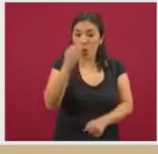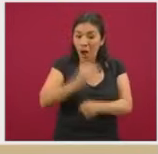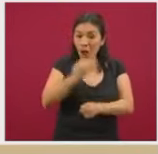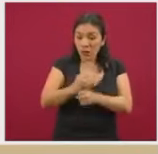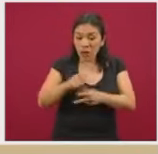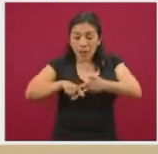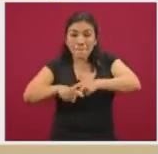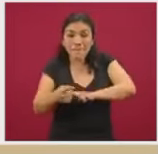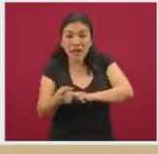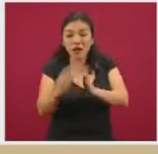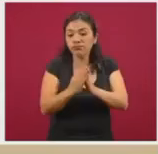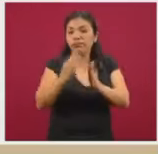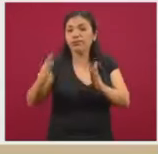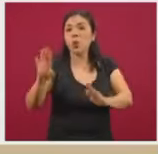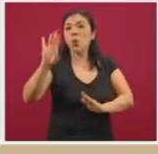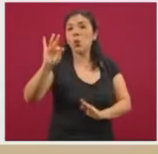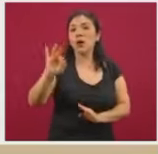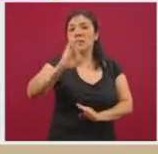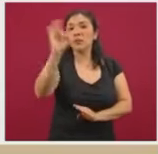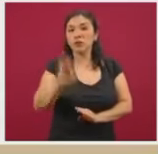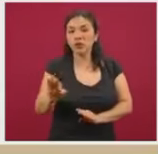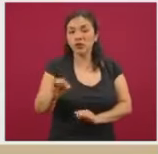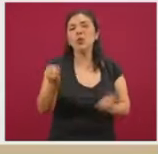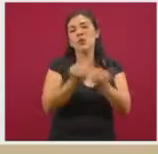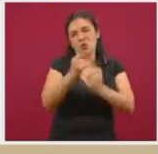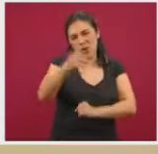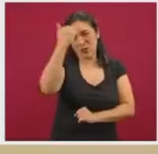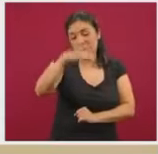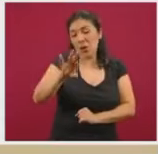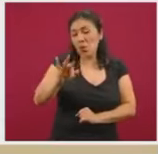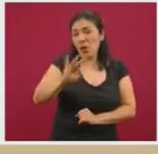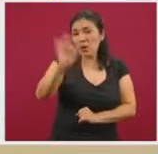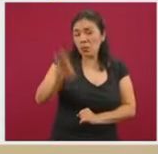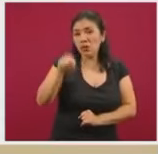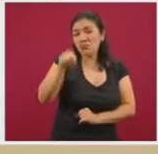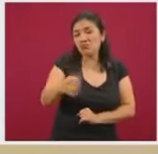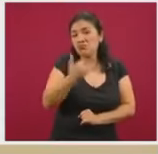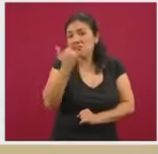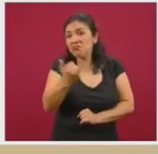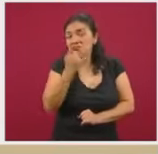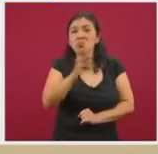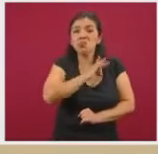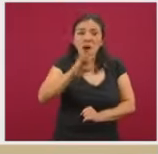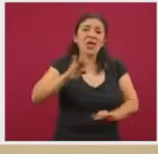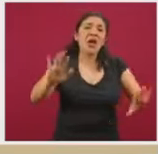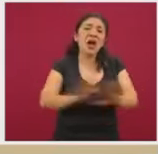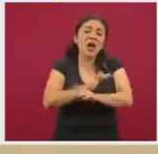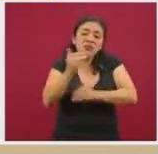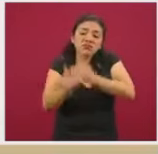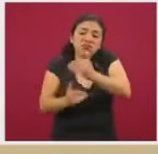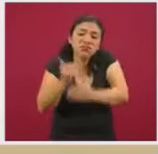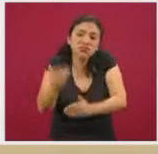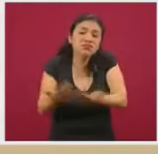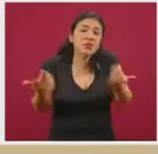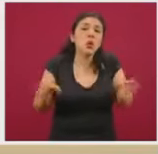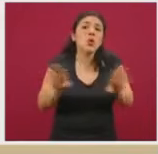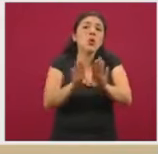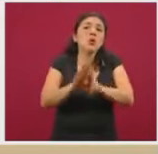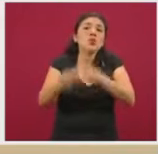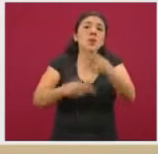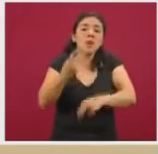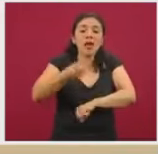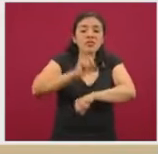abriendo hoy con 40%. Igual sabemos que este 40% podría en su momento modificarse en relación a cómo se